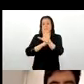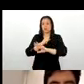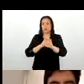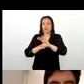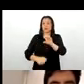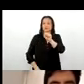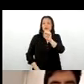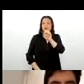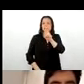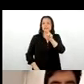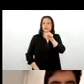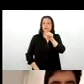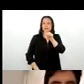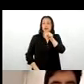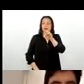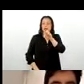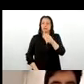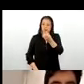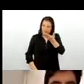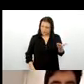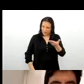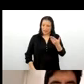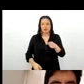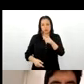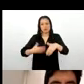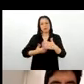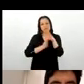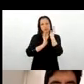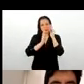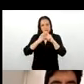Estimado John, bienvenido. Le doy pase para iniciar con su ponente.